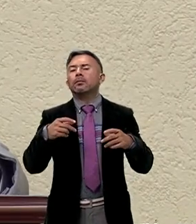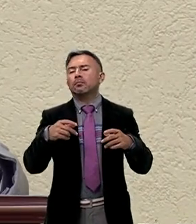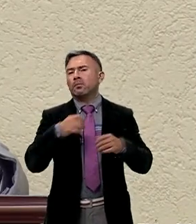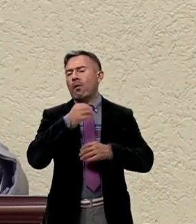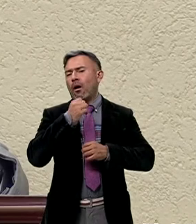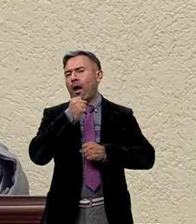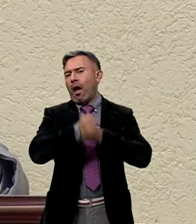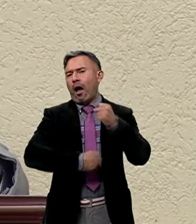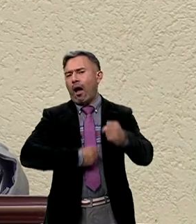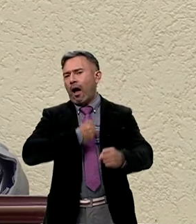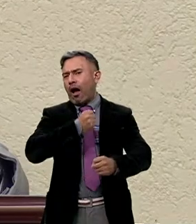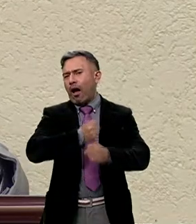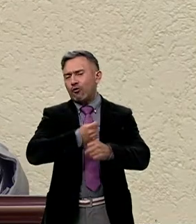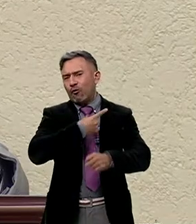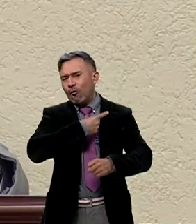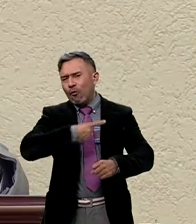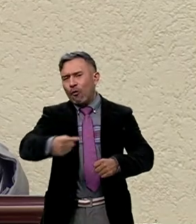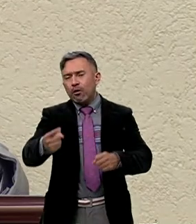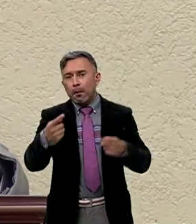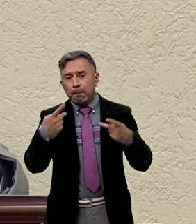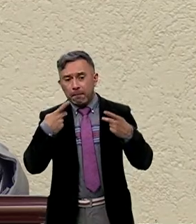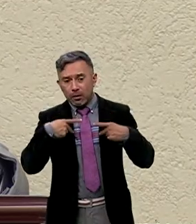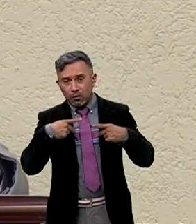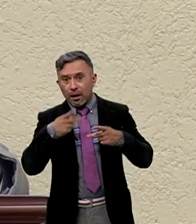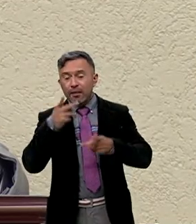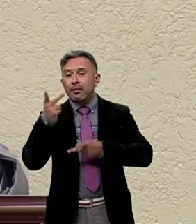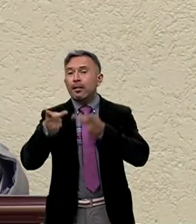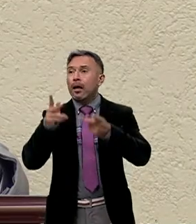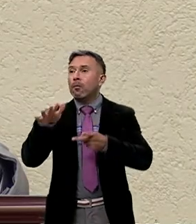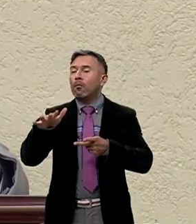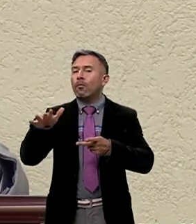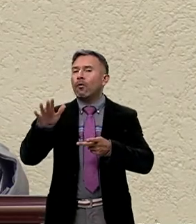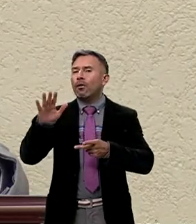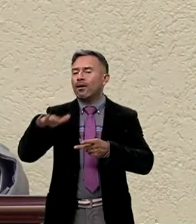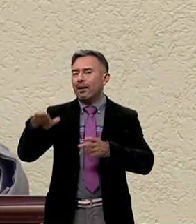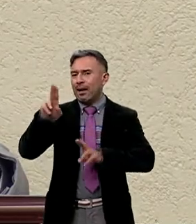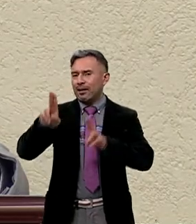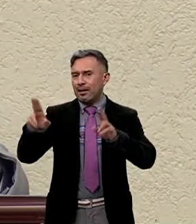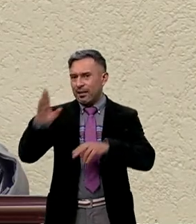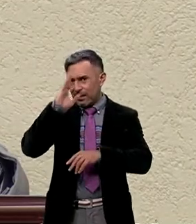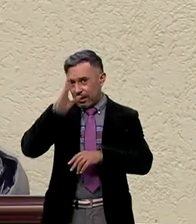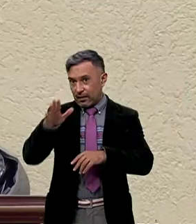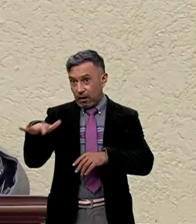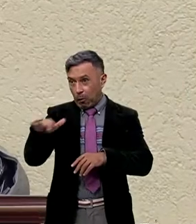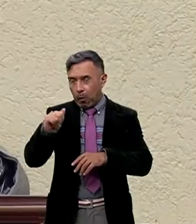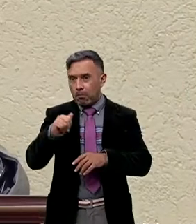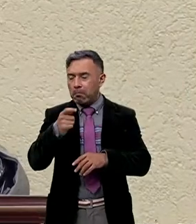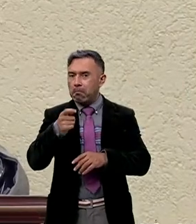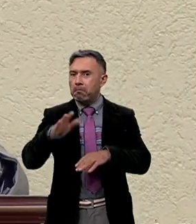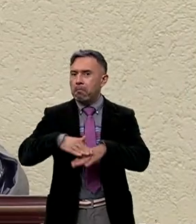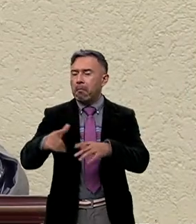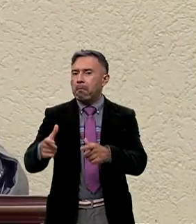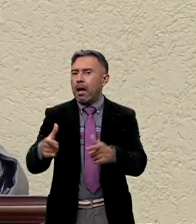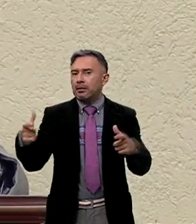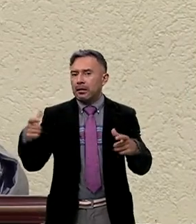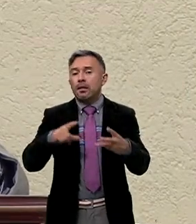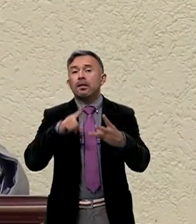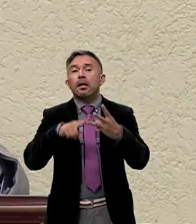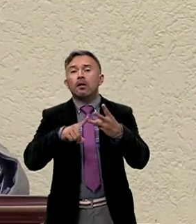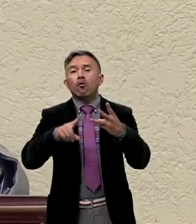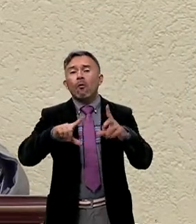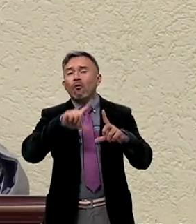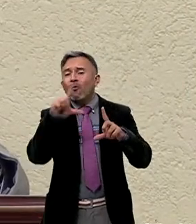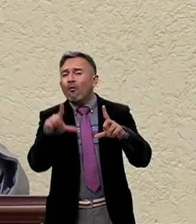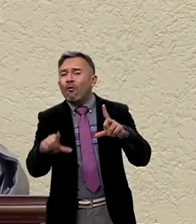historia en mecanismos de democracia directa y tercero porque la opinión se emitió con civilidad y en paz en todo el territorio nacional